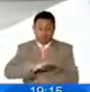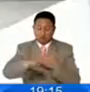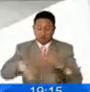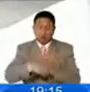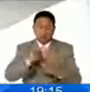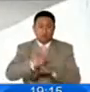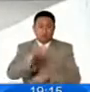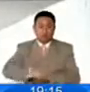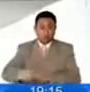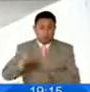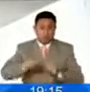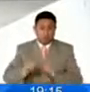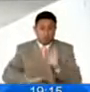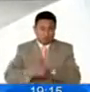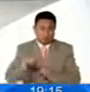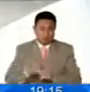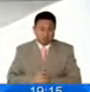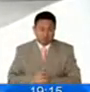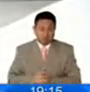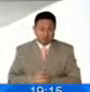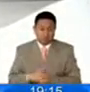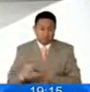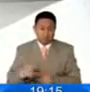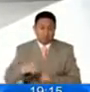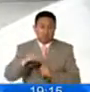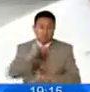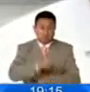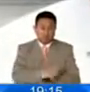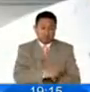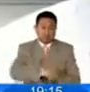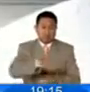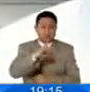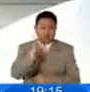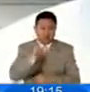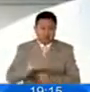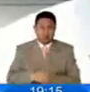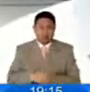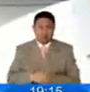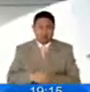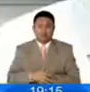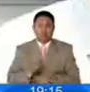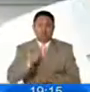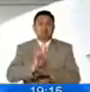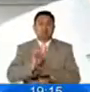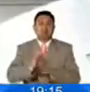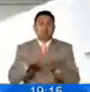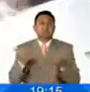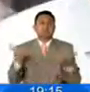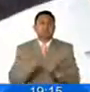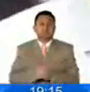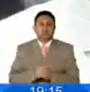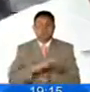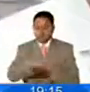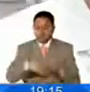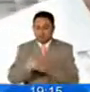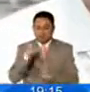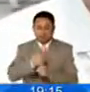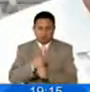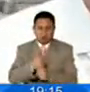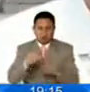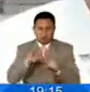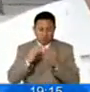los ecuatorianos y principalmente para los más necesitados. Lo único que queremos los ecuatorianos es realmente salir adelante el trabajo para